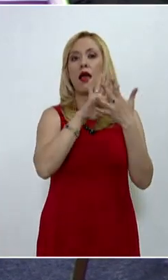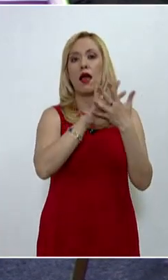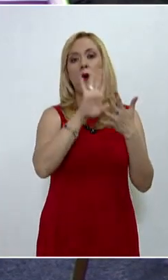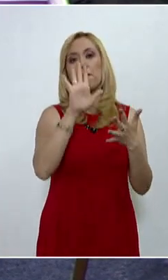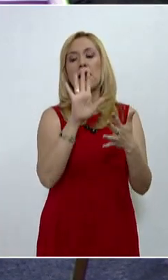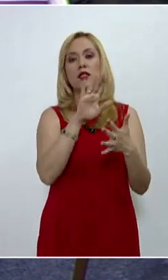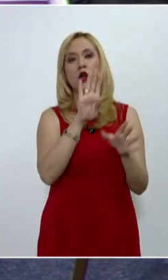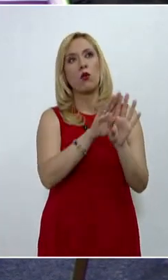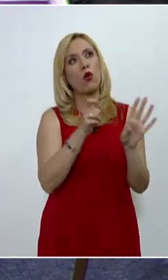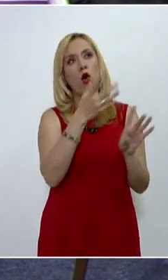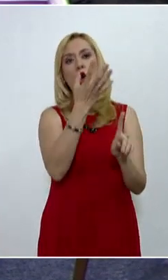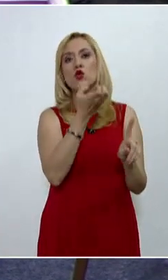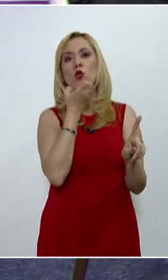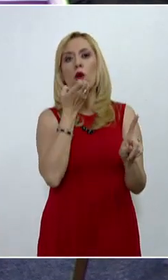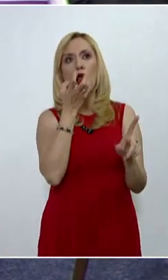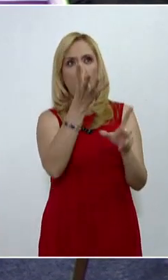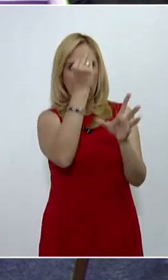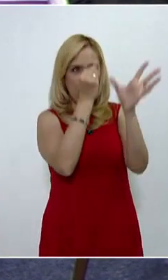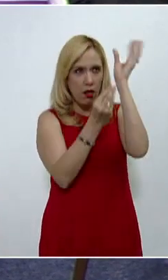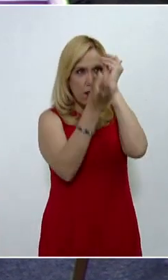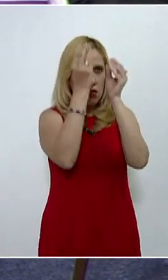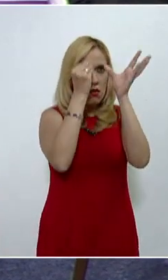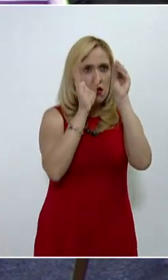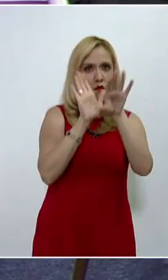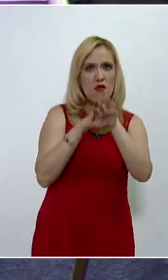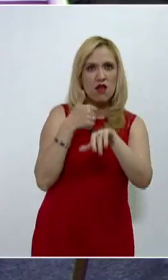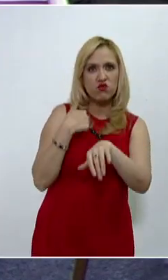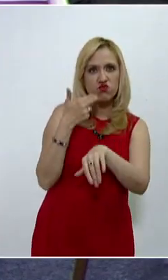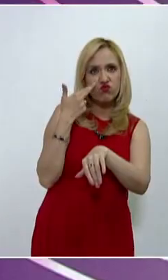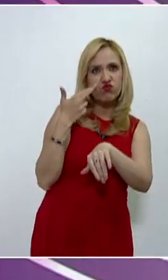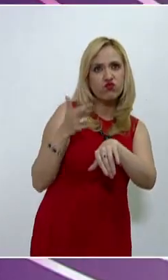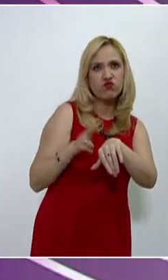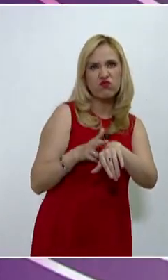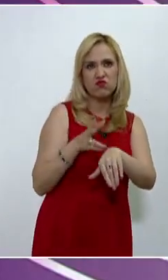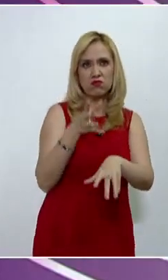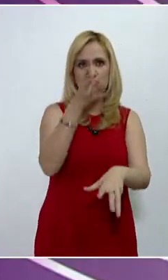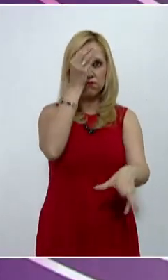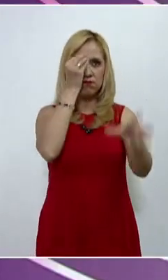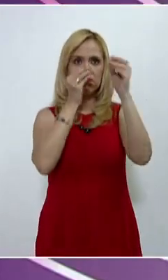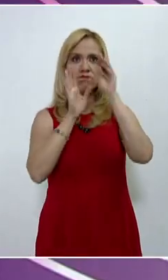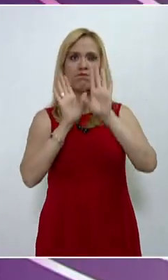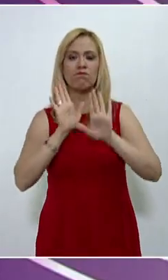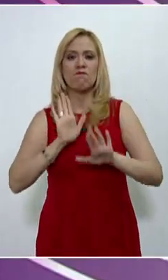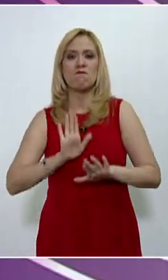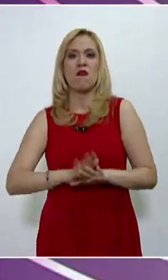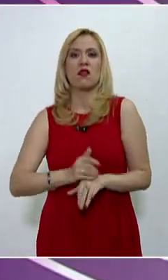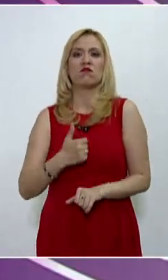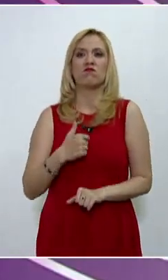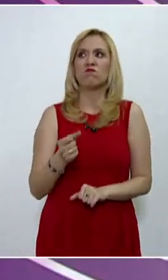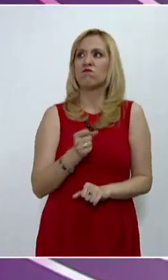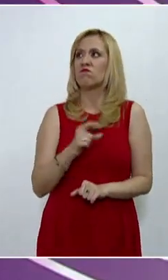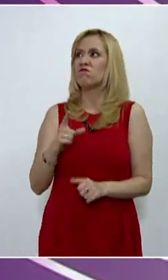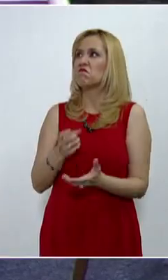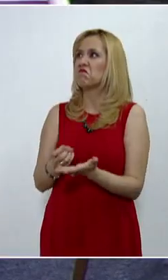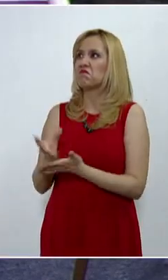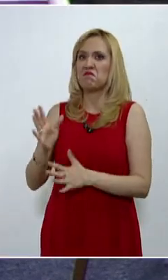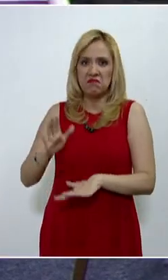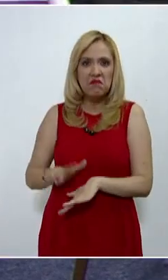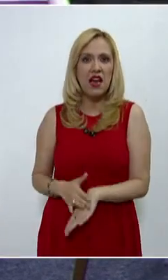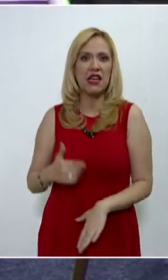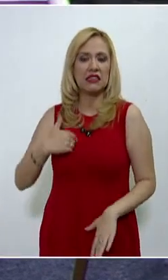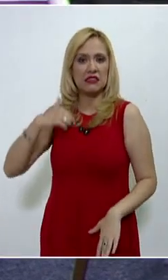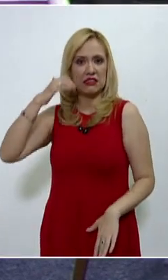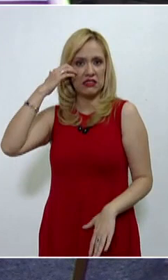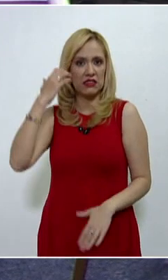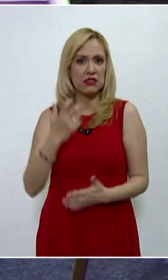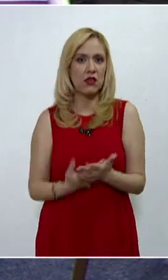del crimen, ¿no? ¿Qué significa tener a estas personas que no han sido declaradas culpables en prisión? Sí, bueno, es una